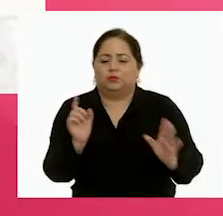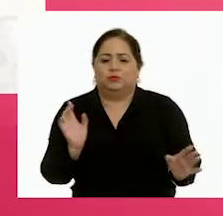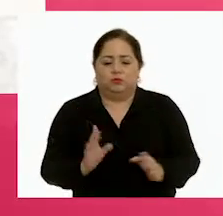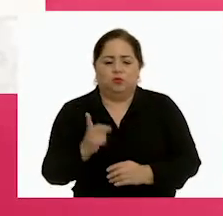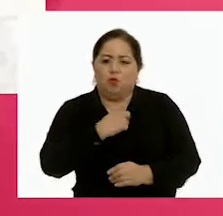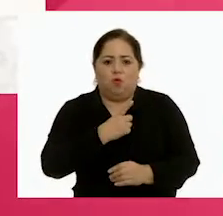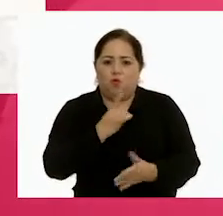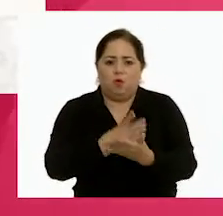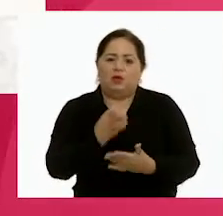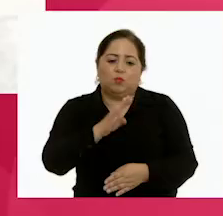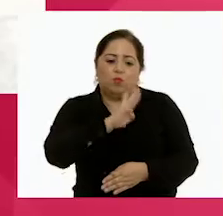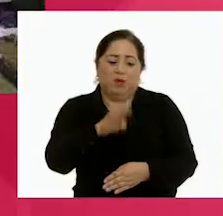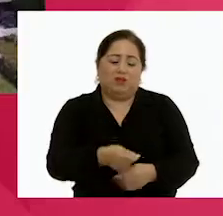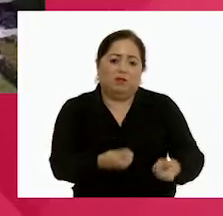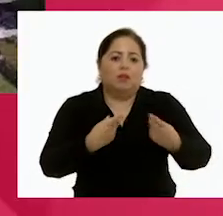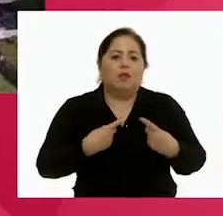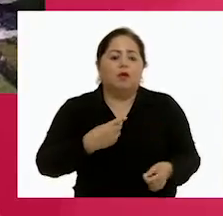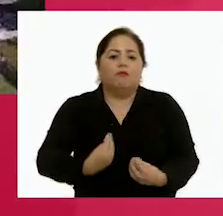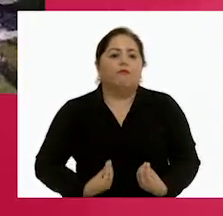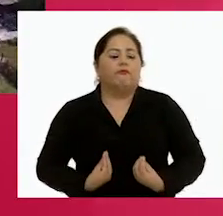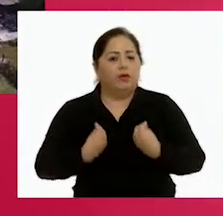pues la muerte nos da vida.